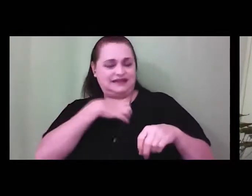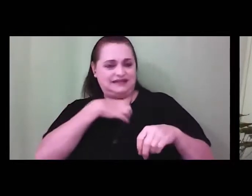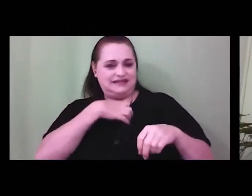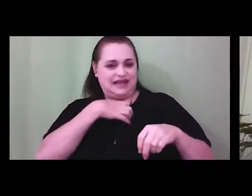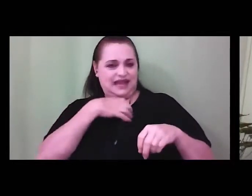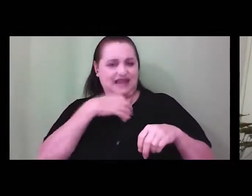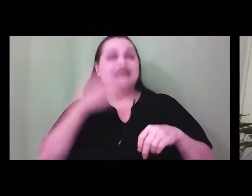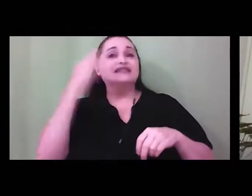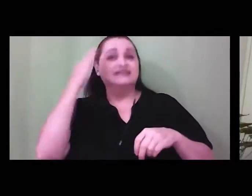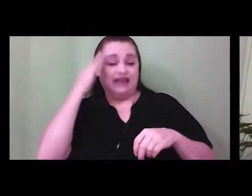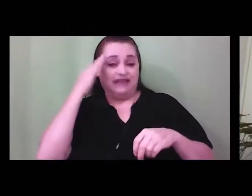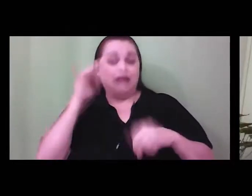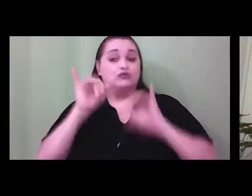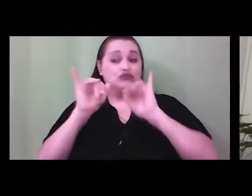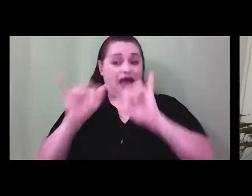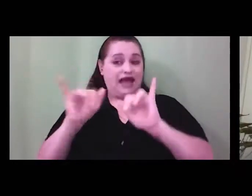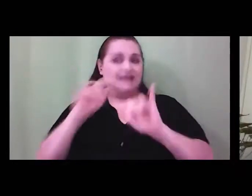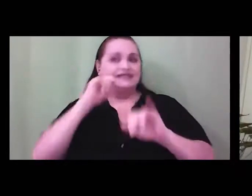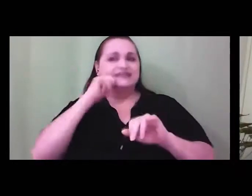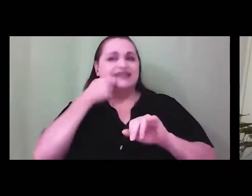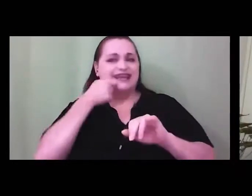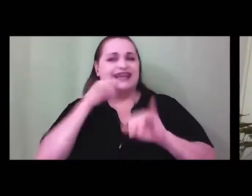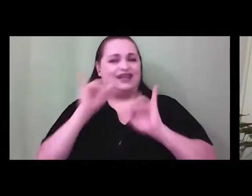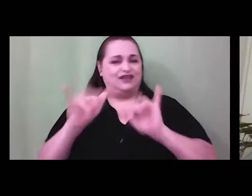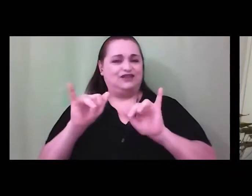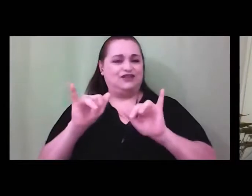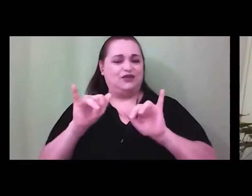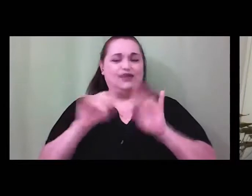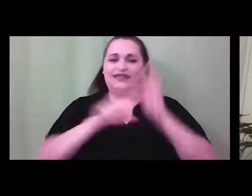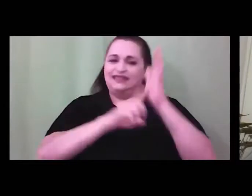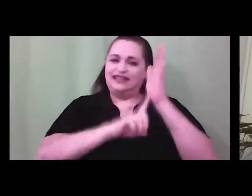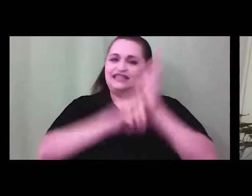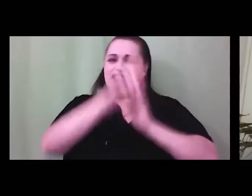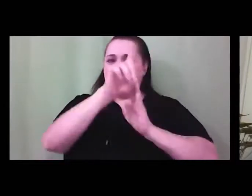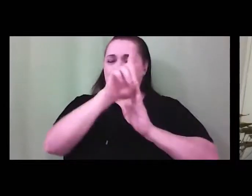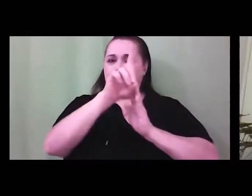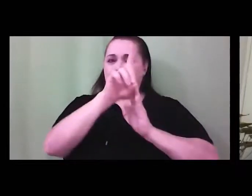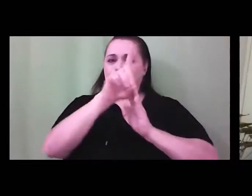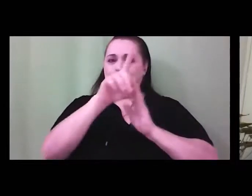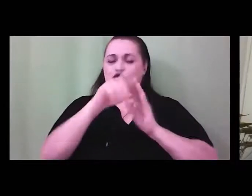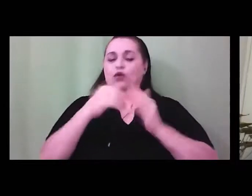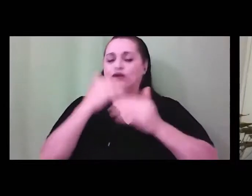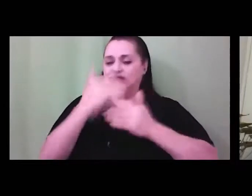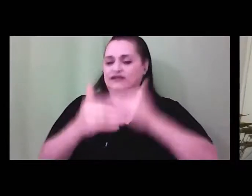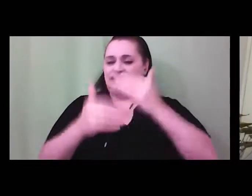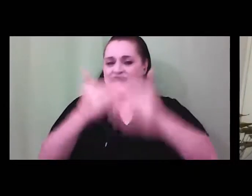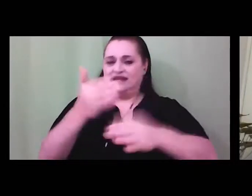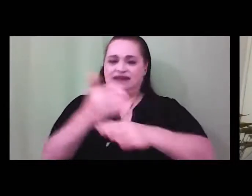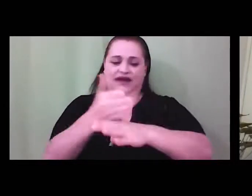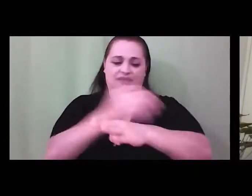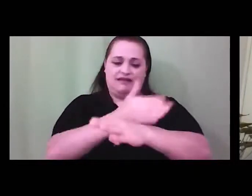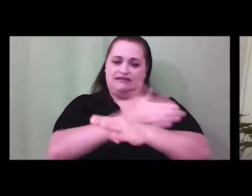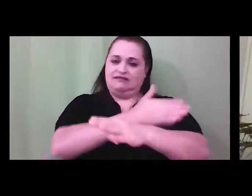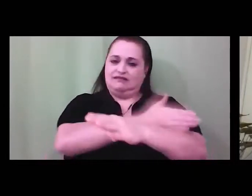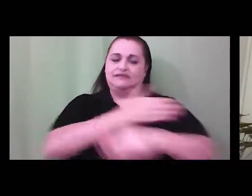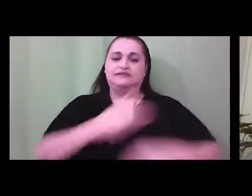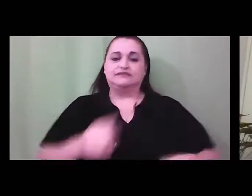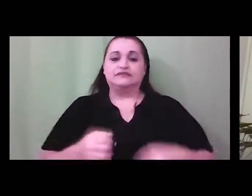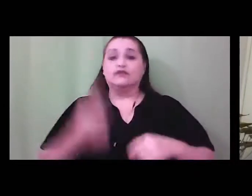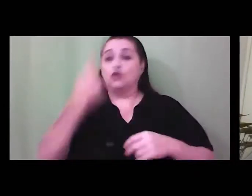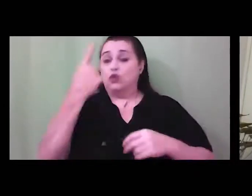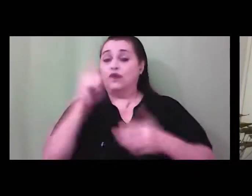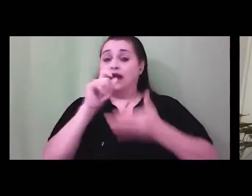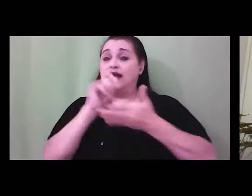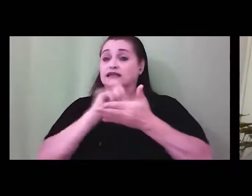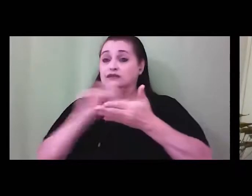porque sabemos que ahí está el secreto del desarrollo y de salir adelante. Una